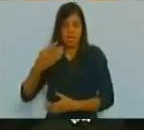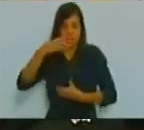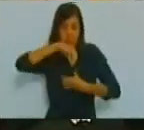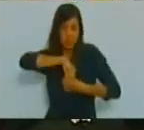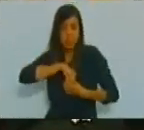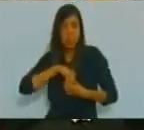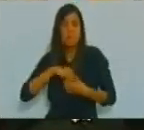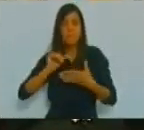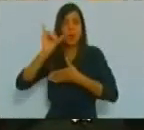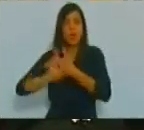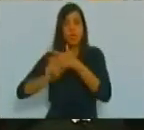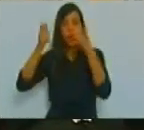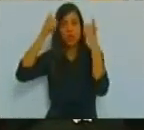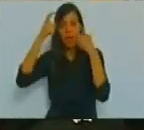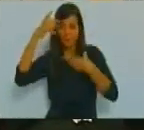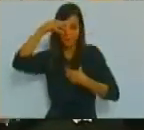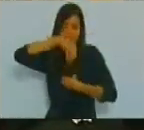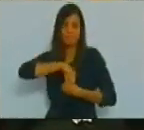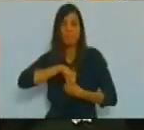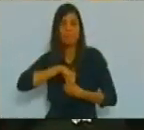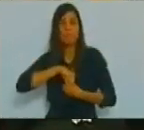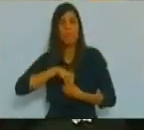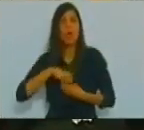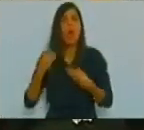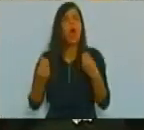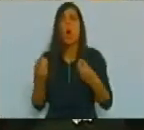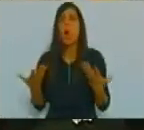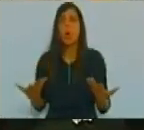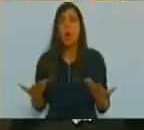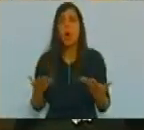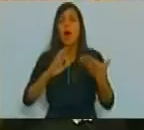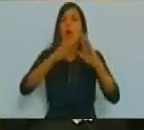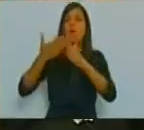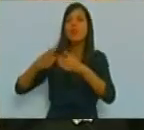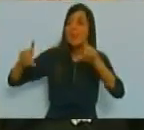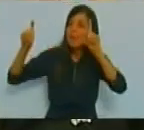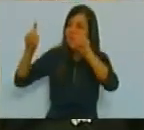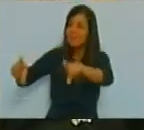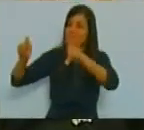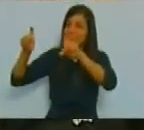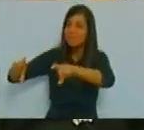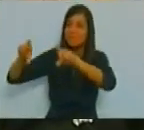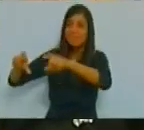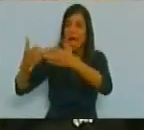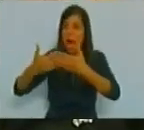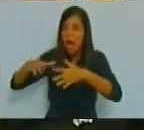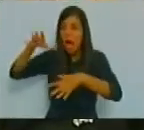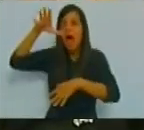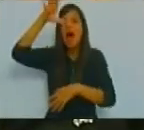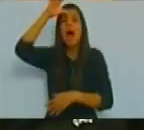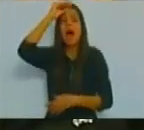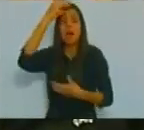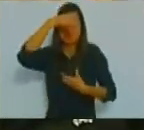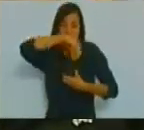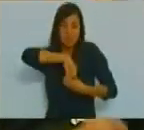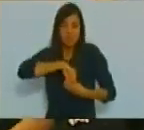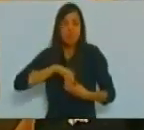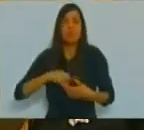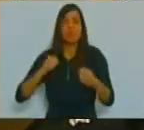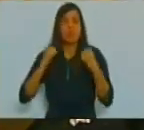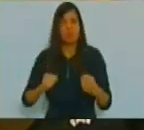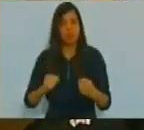es importante que lo hagamos nuestro y para eso el